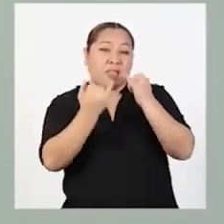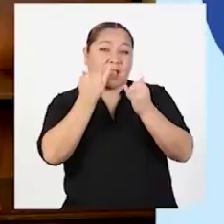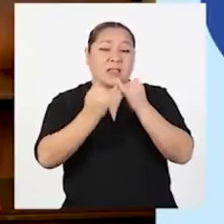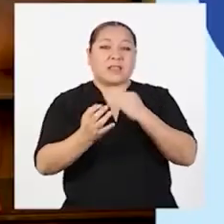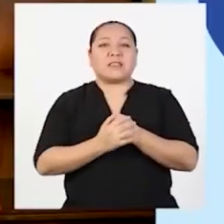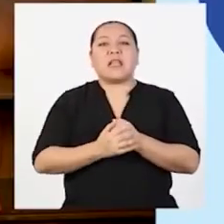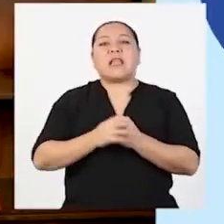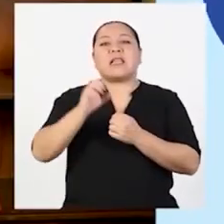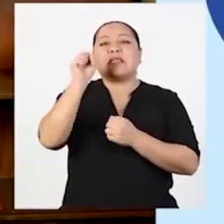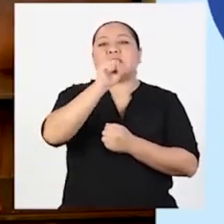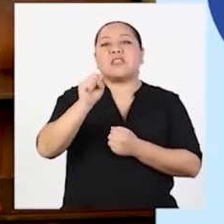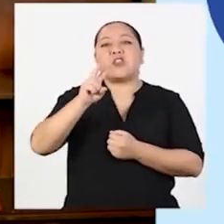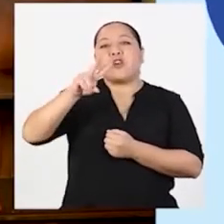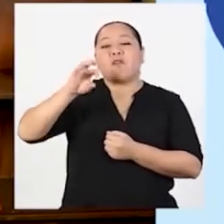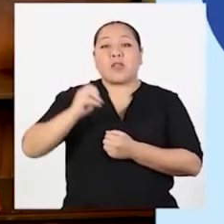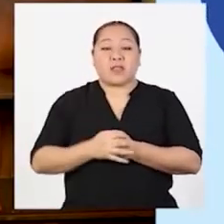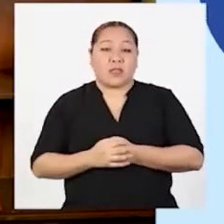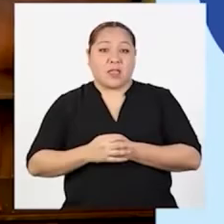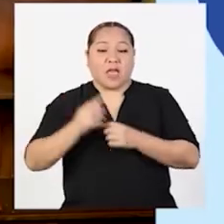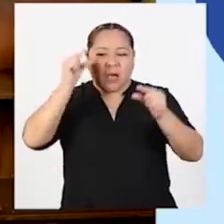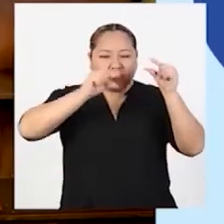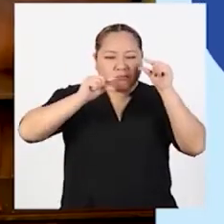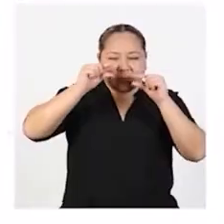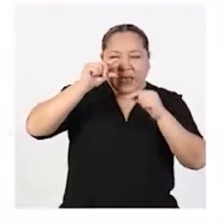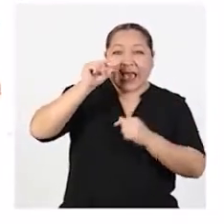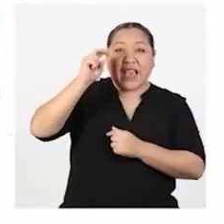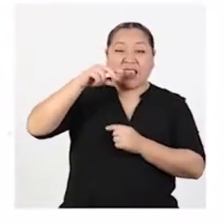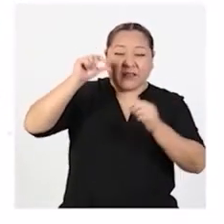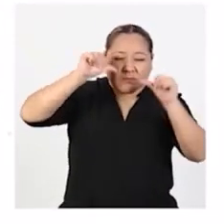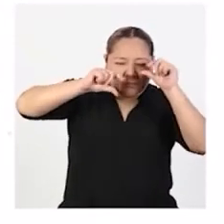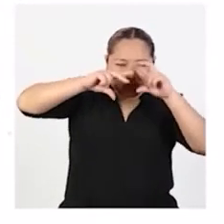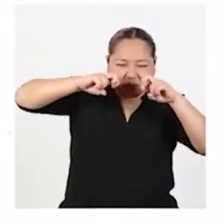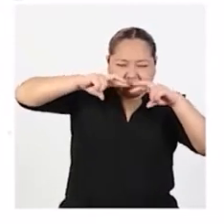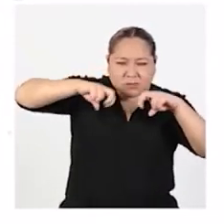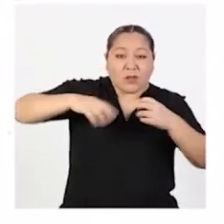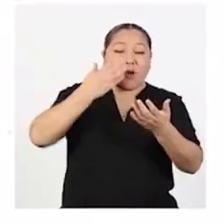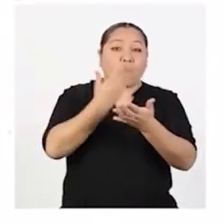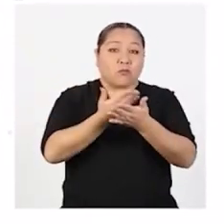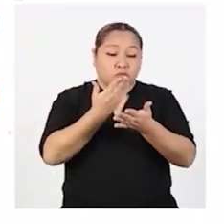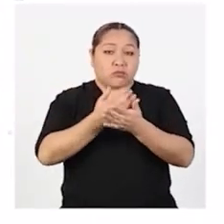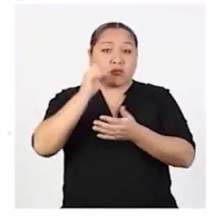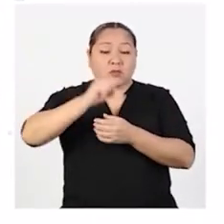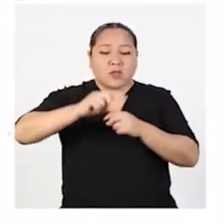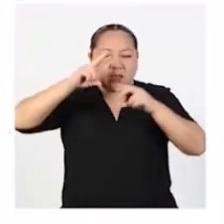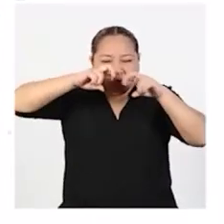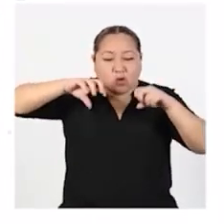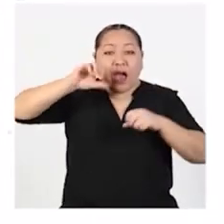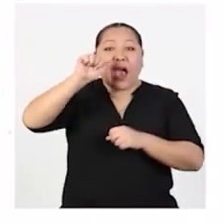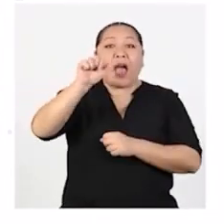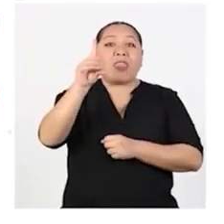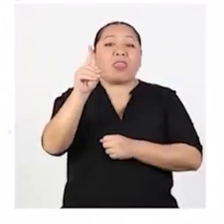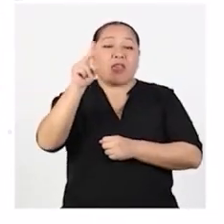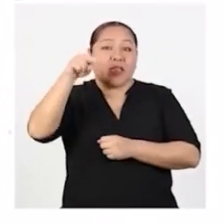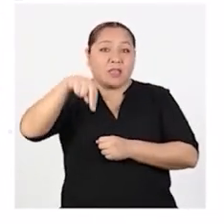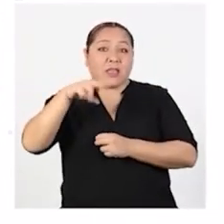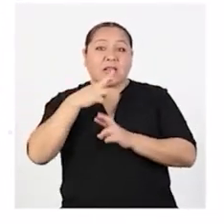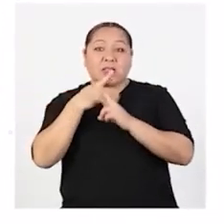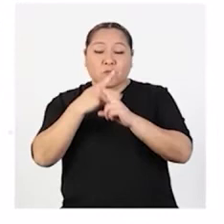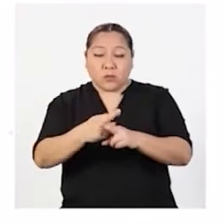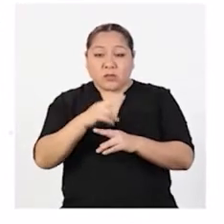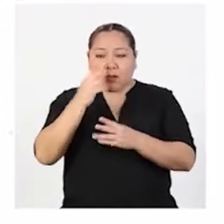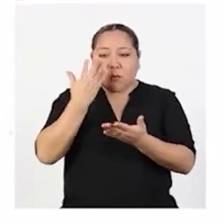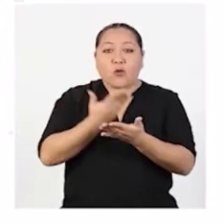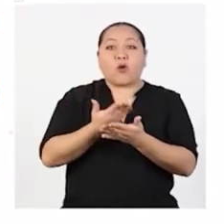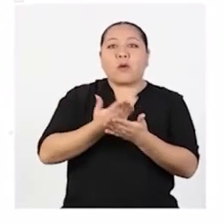humana. Efectivamente, Romina, observemos. Existen más evidencias del verdadero significado de la diversidad biológica